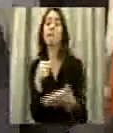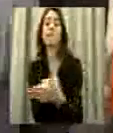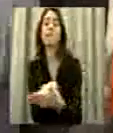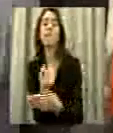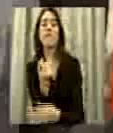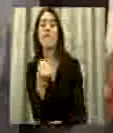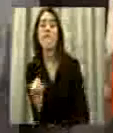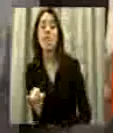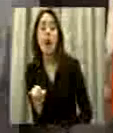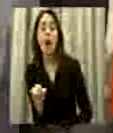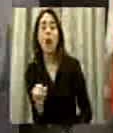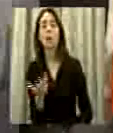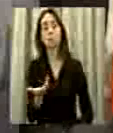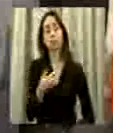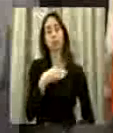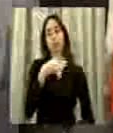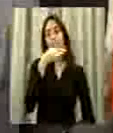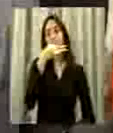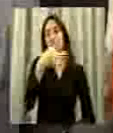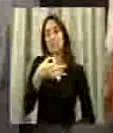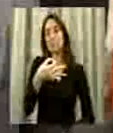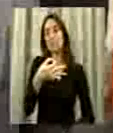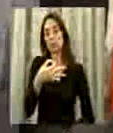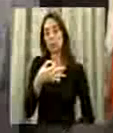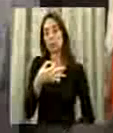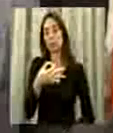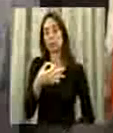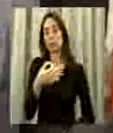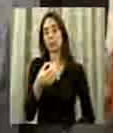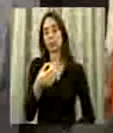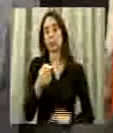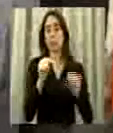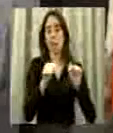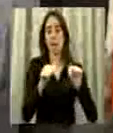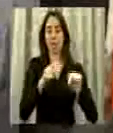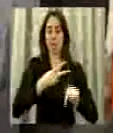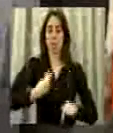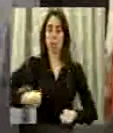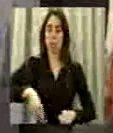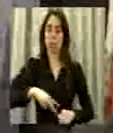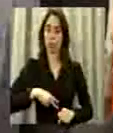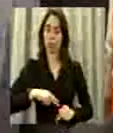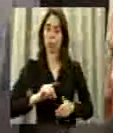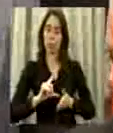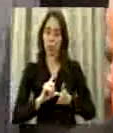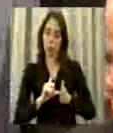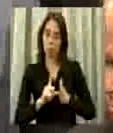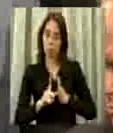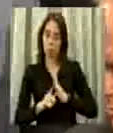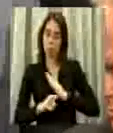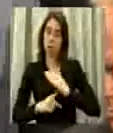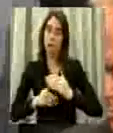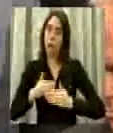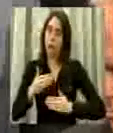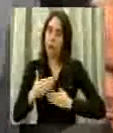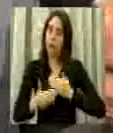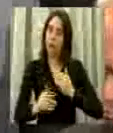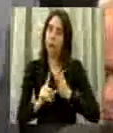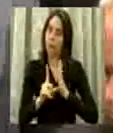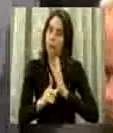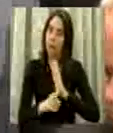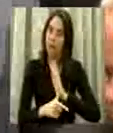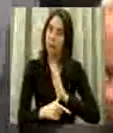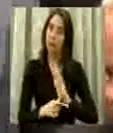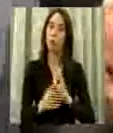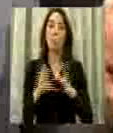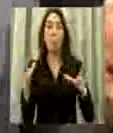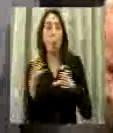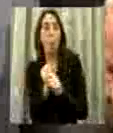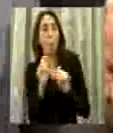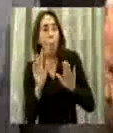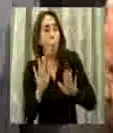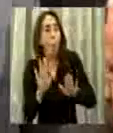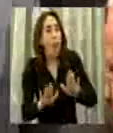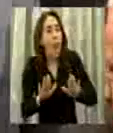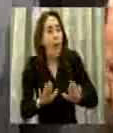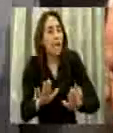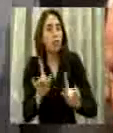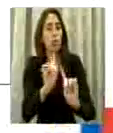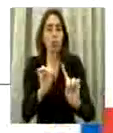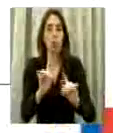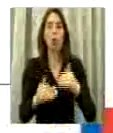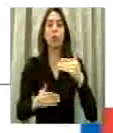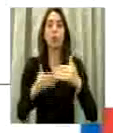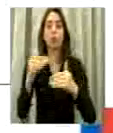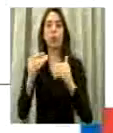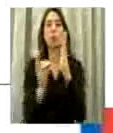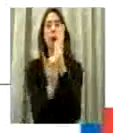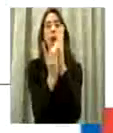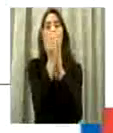uno tiene que decir que aquí nosotros vamos lentamente, y no tan lentamente, ahora avanzando